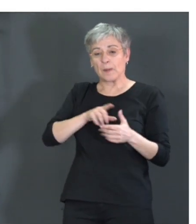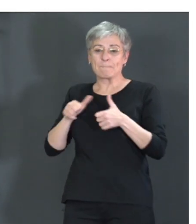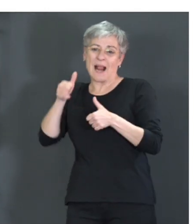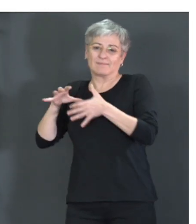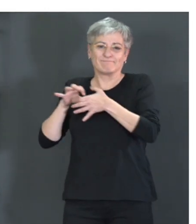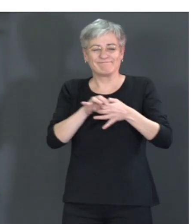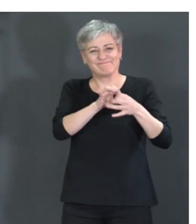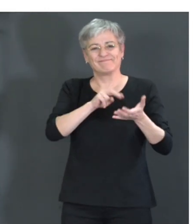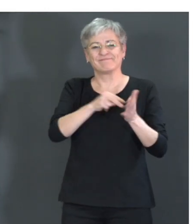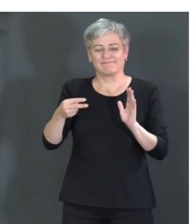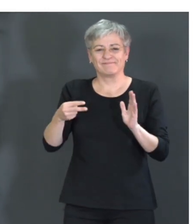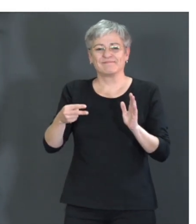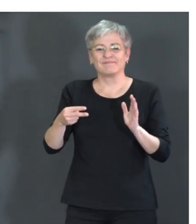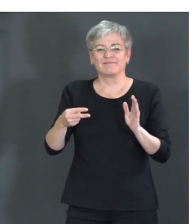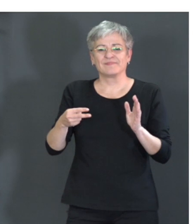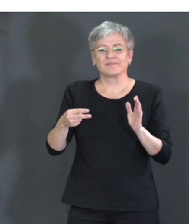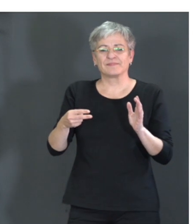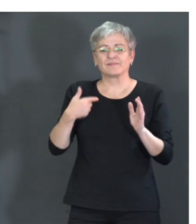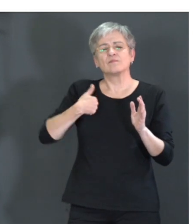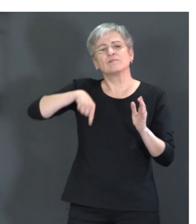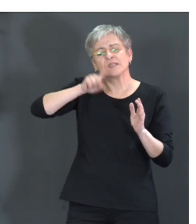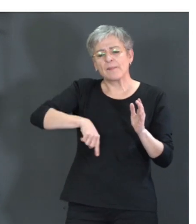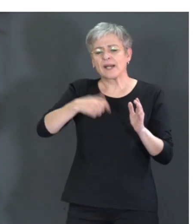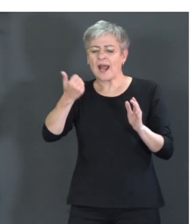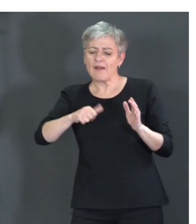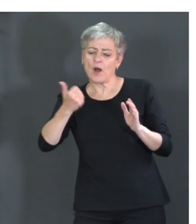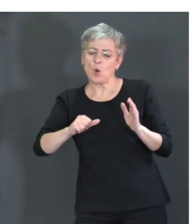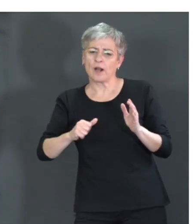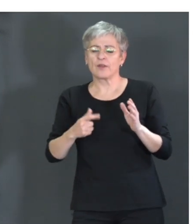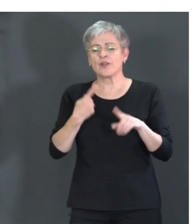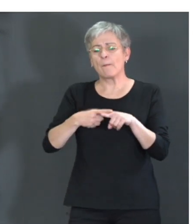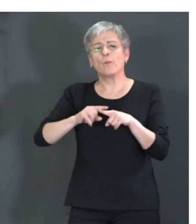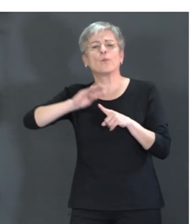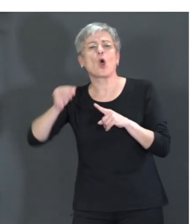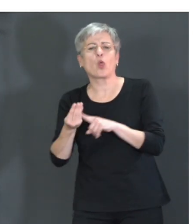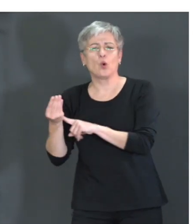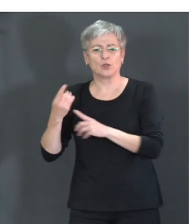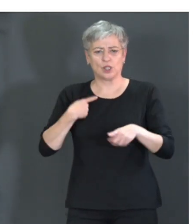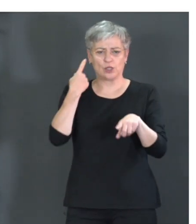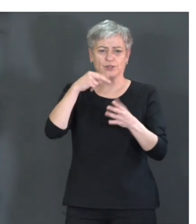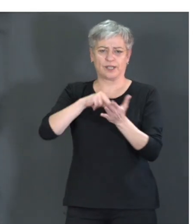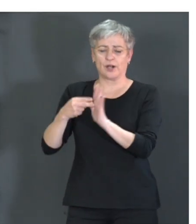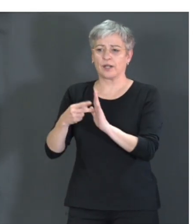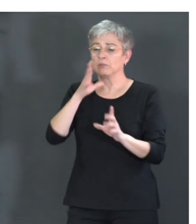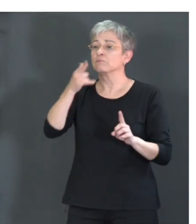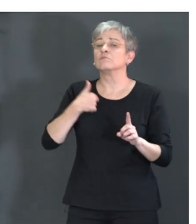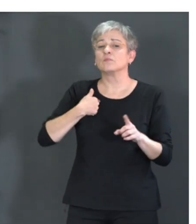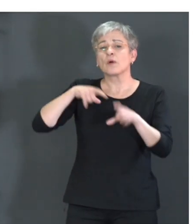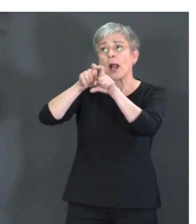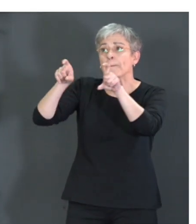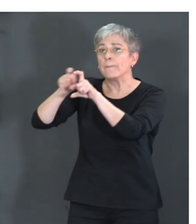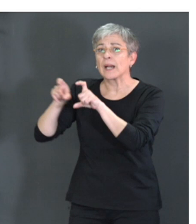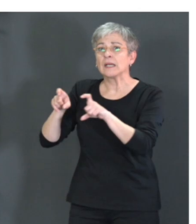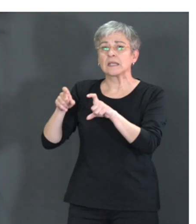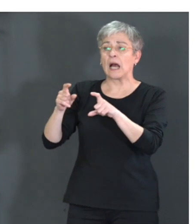tecnología. También hemos hecho mucha evaluación de productos tecnológicos de distintas instituciones o empresas, pues